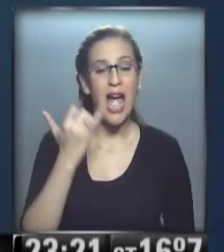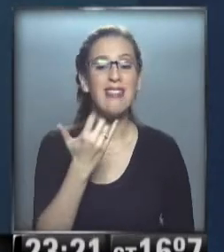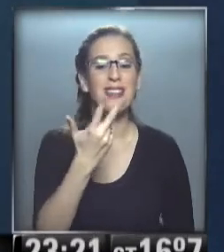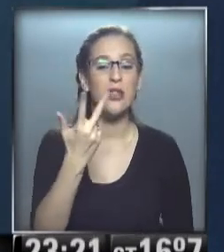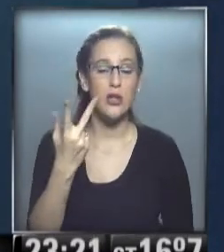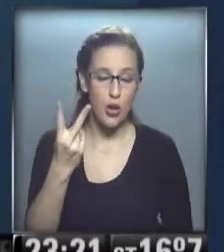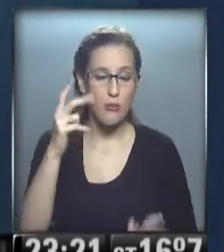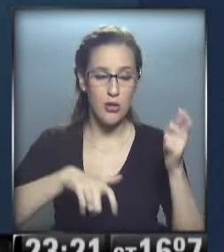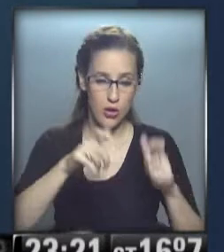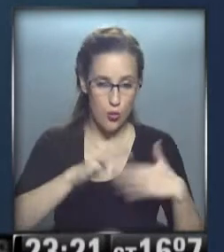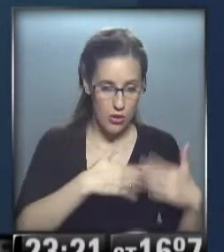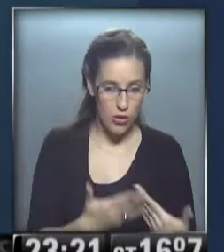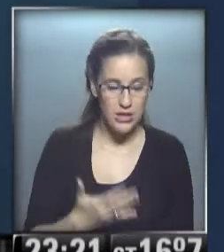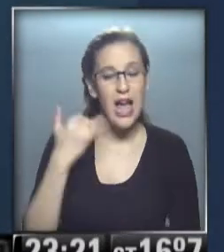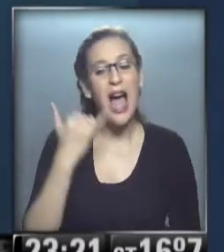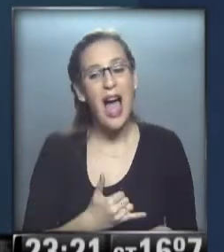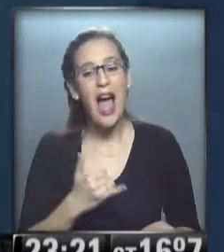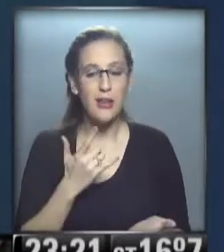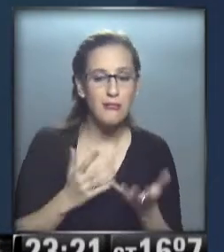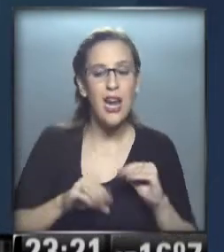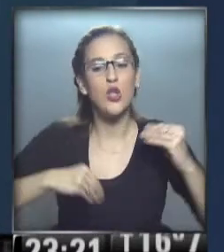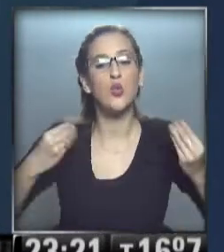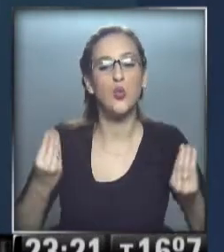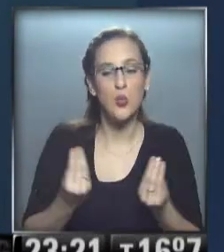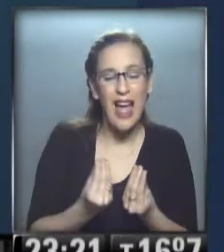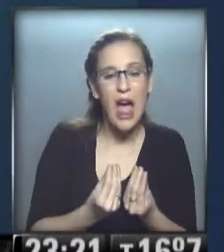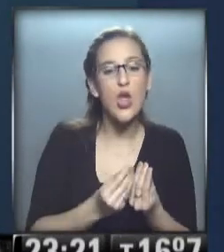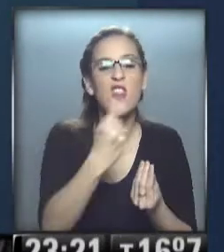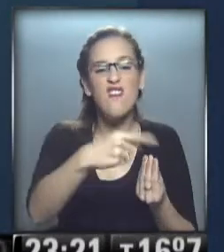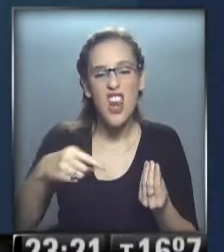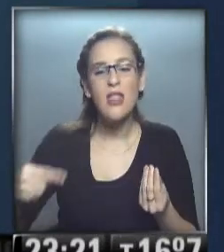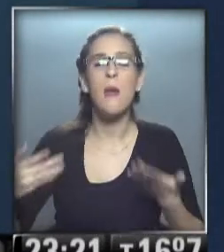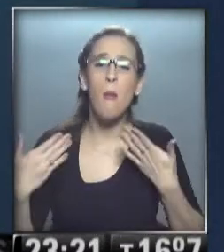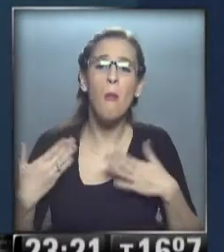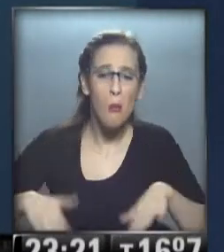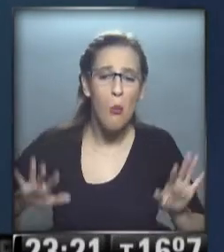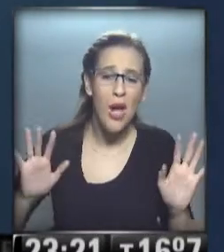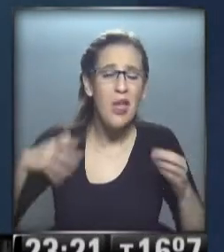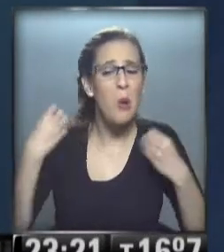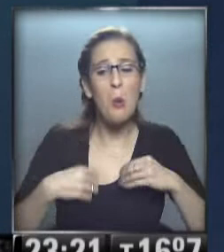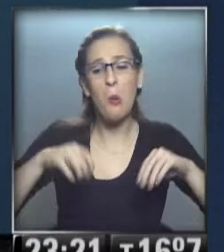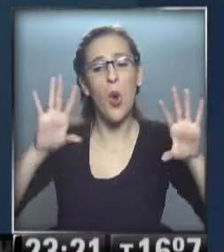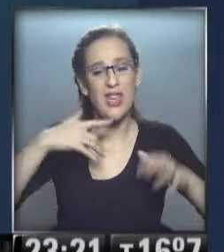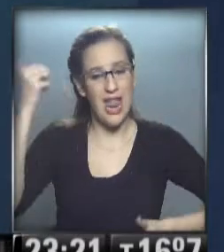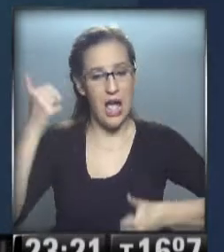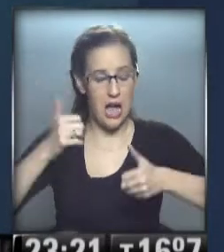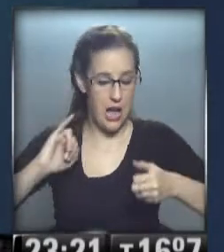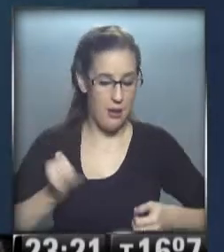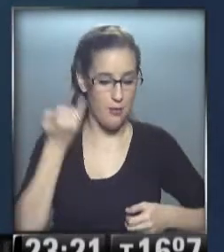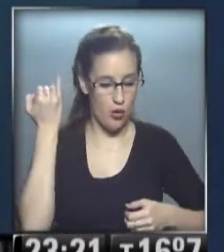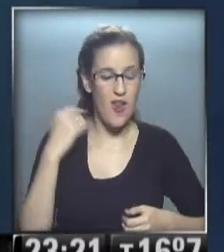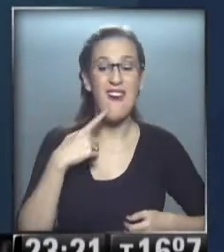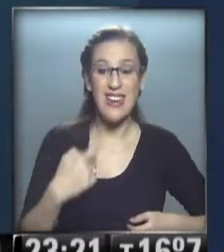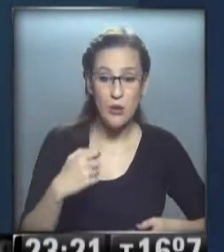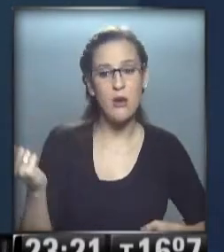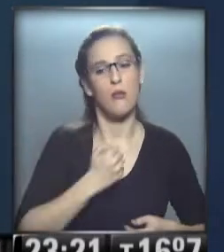Hay una cierta combinación de resultados que pueden hacer que cualquiera de los tres llegue a salir campeón. River es el puntero del campeonato. En